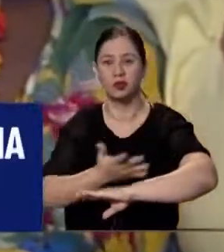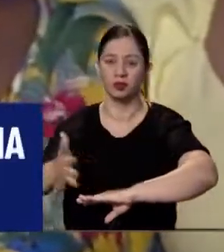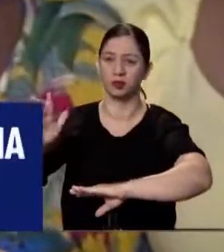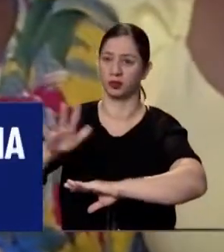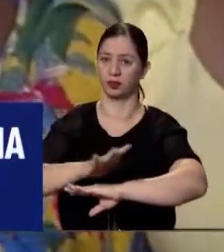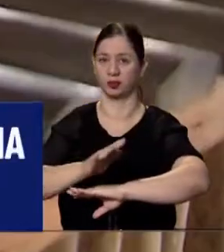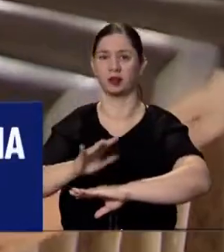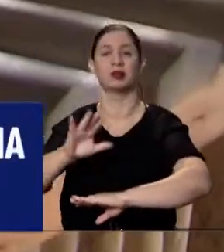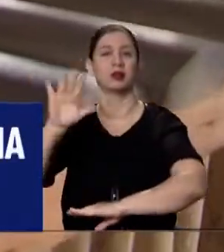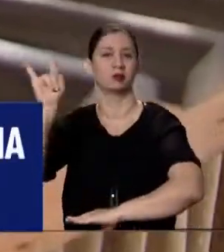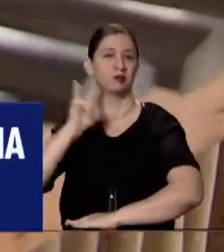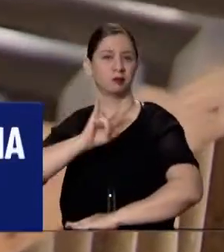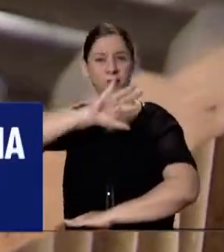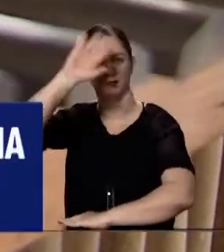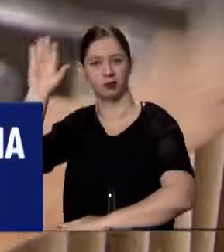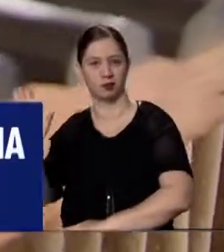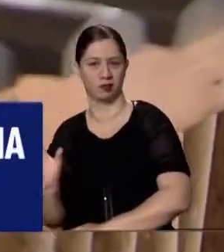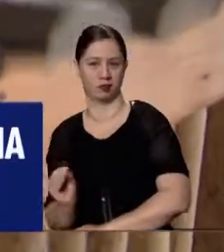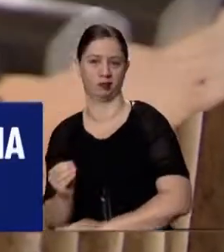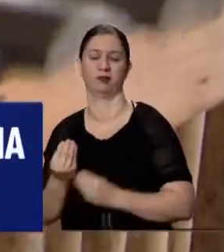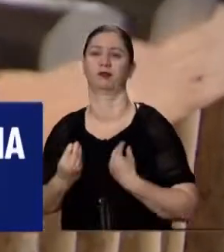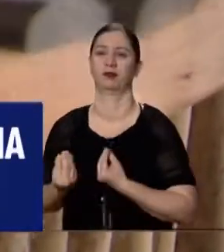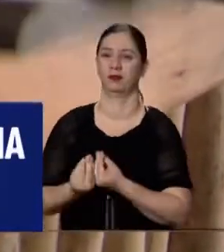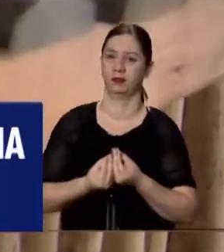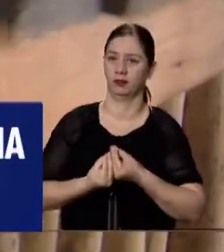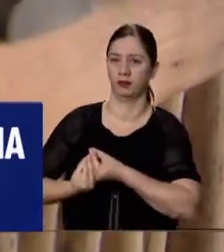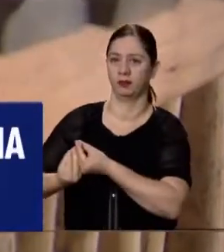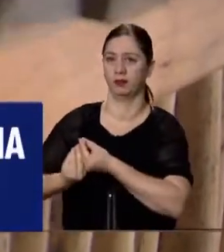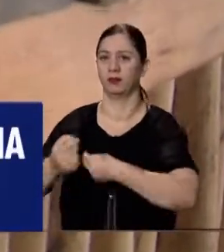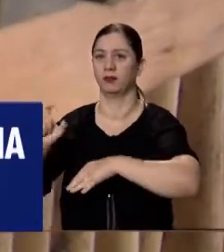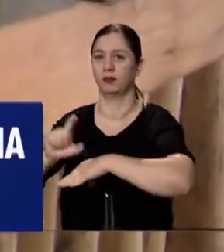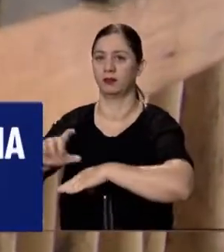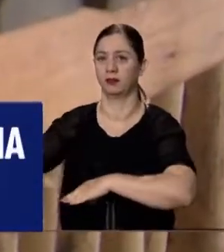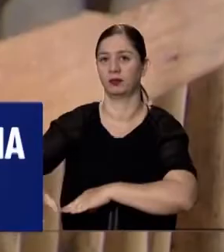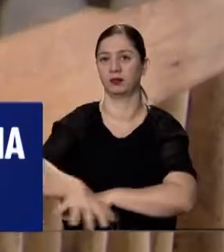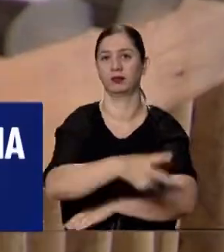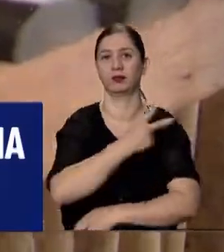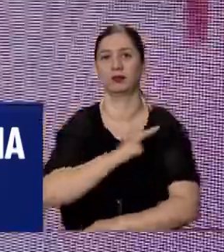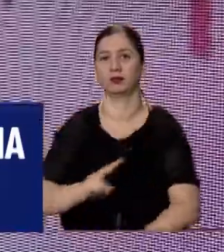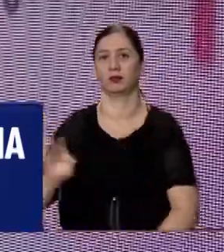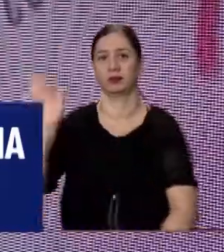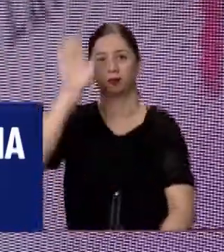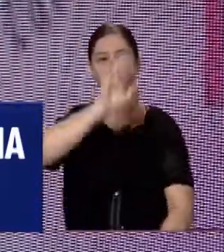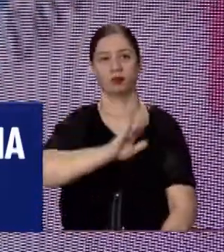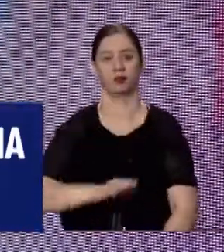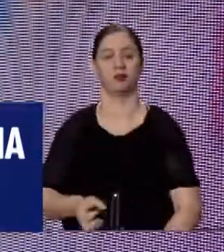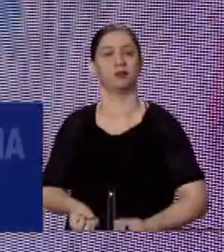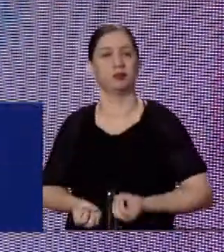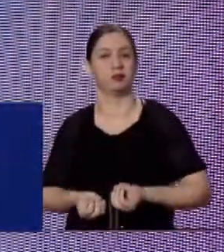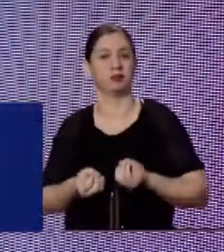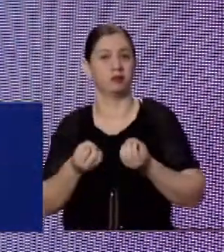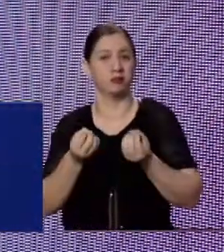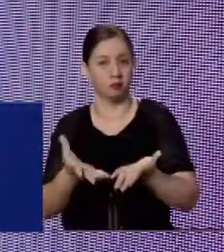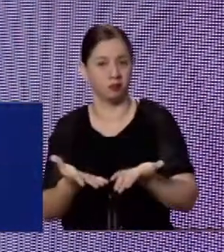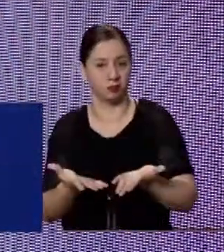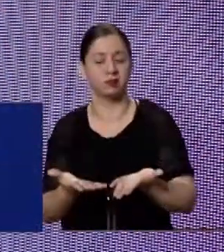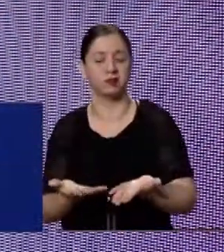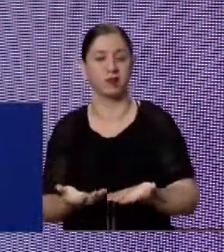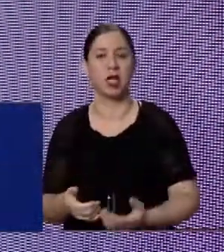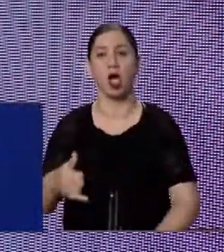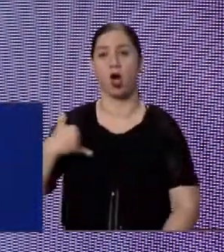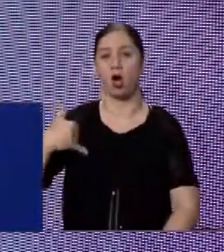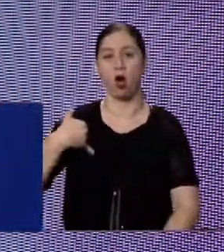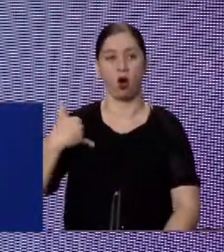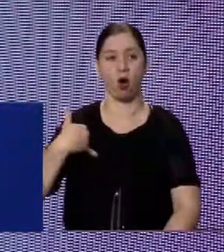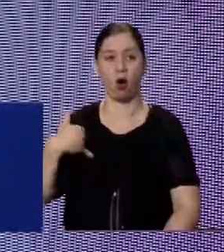del Pacífico, promovió una sana convivencia en las escuelas del Valle. Quiero aportar mi granito de arena, sí, para que los